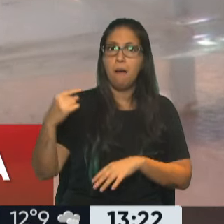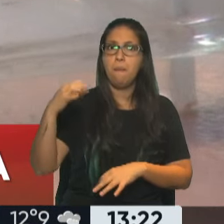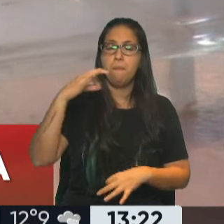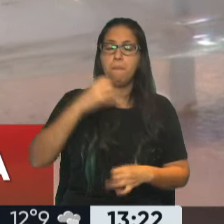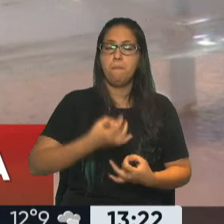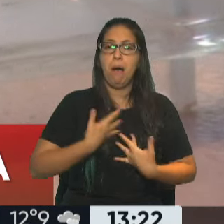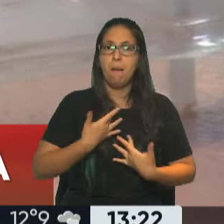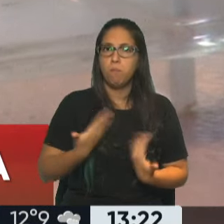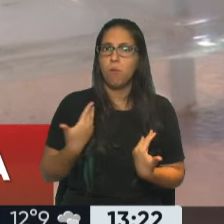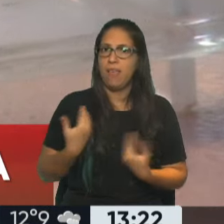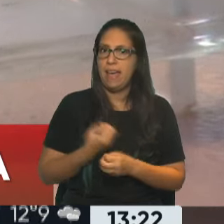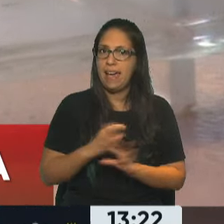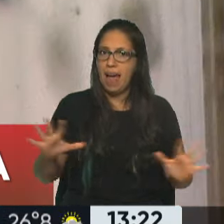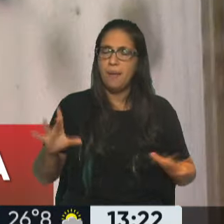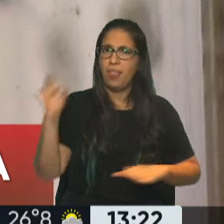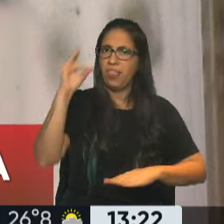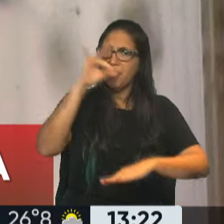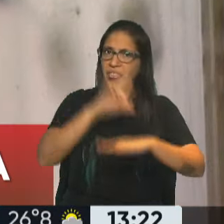Así que el dengue